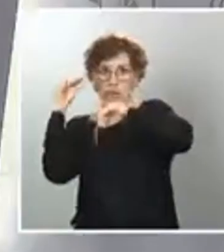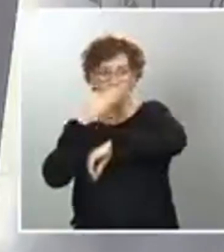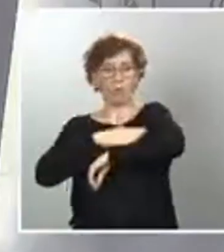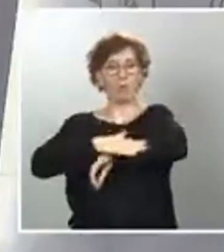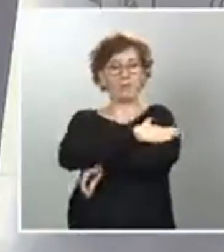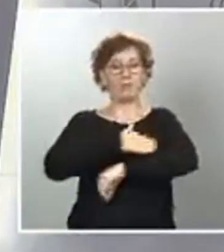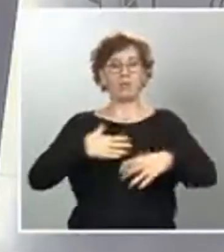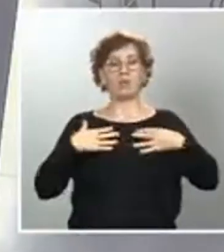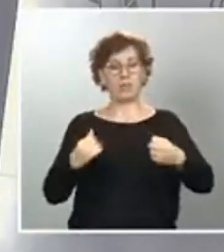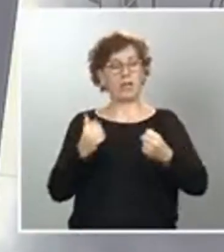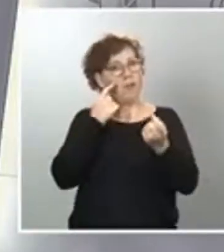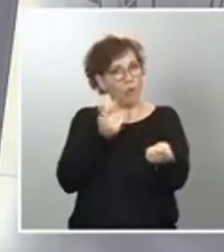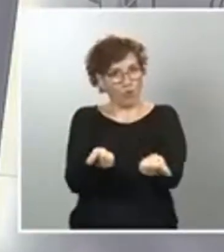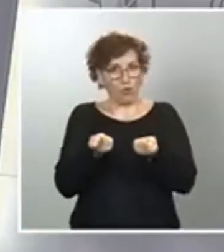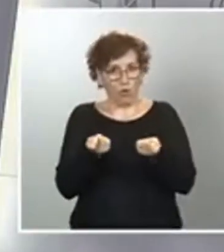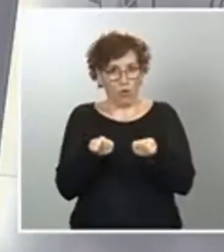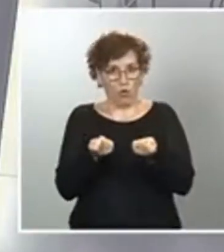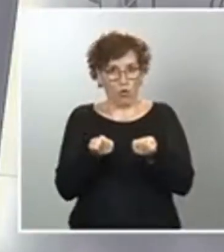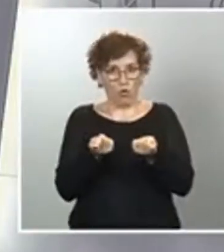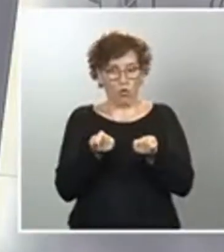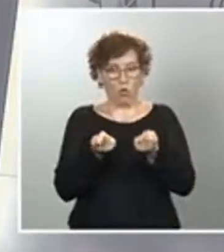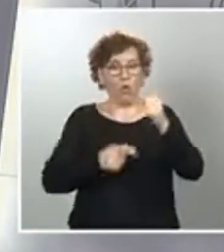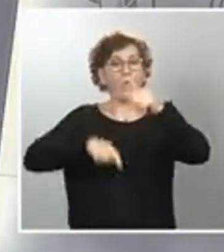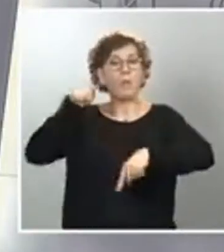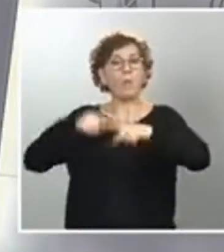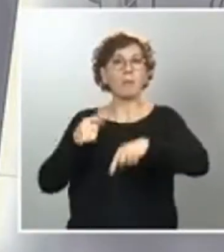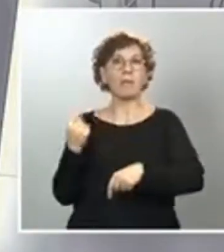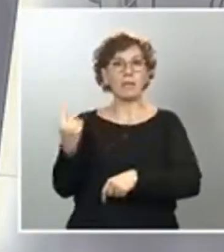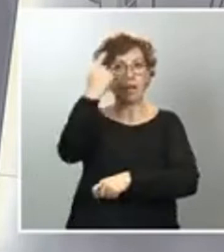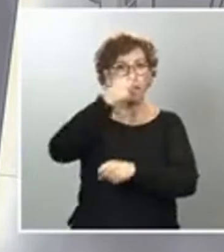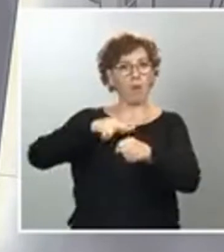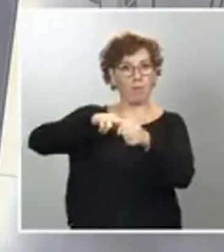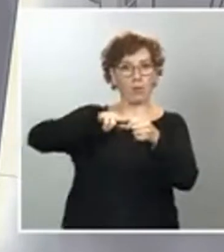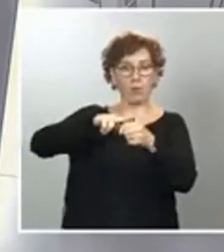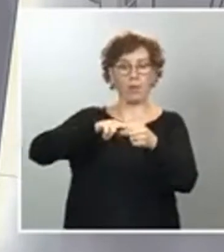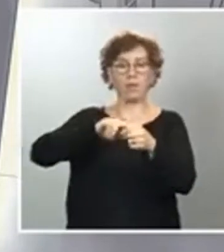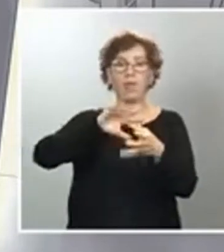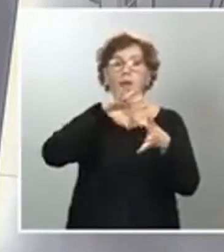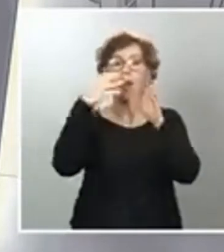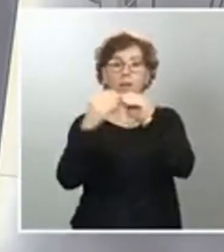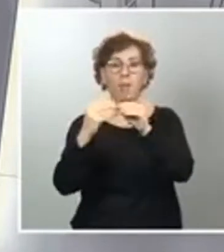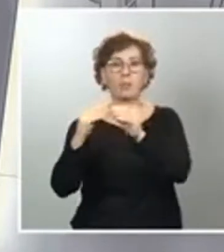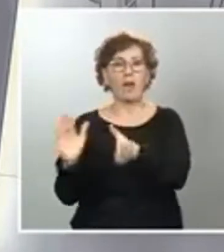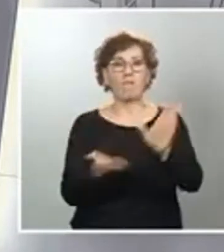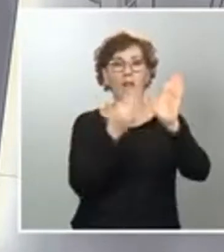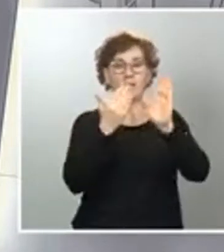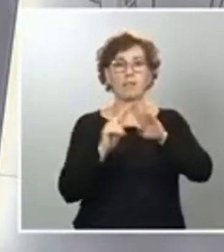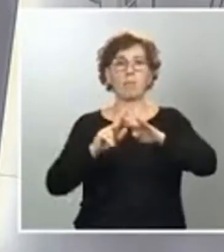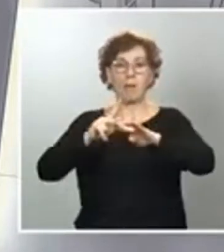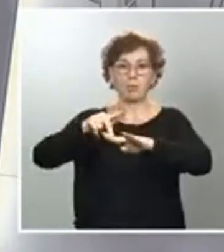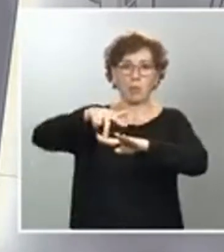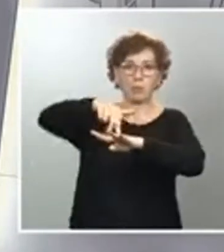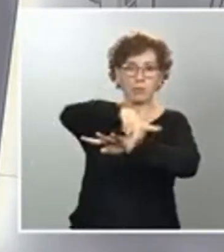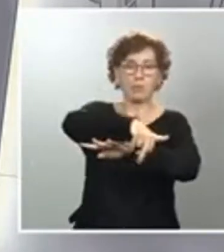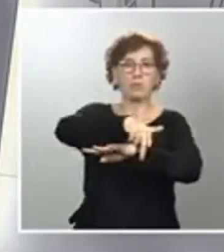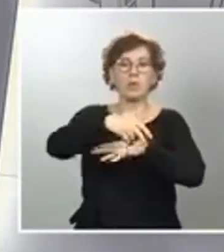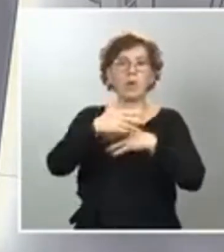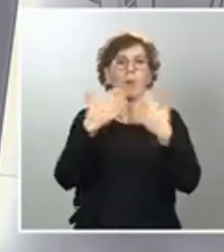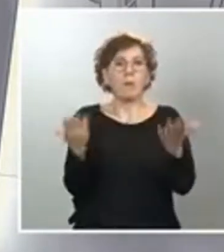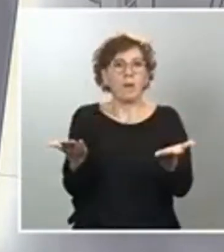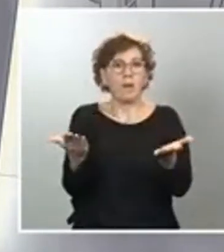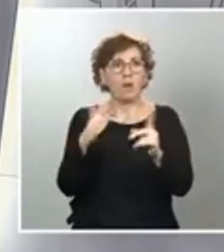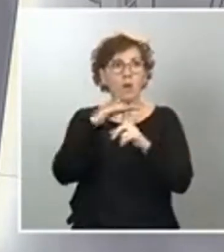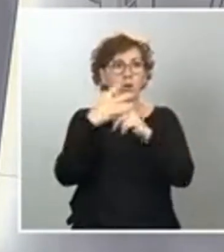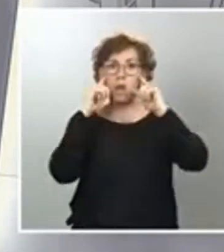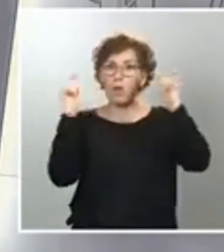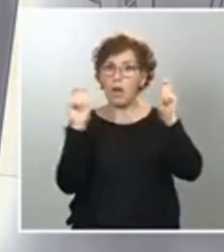controlar cuando las distintas provincias van adaptándose a las nuevas fases, entiendo que el estado de alarma se prorrogará durante todas